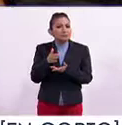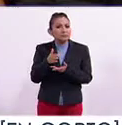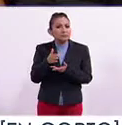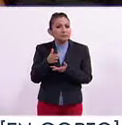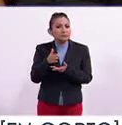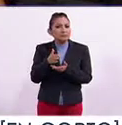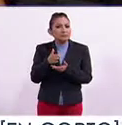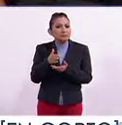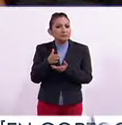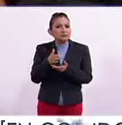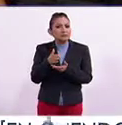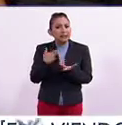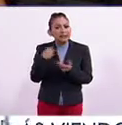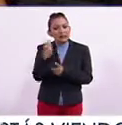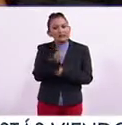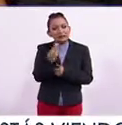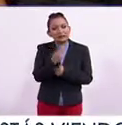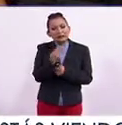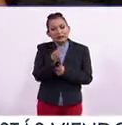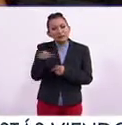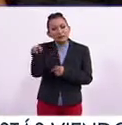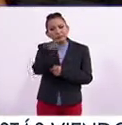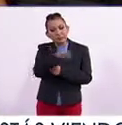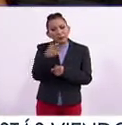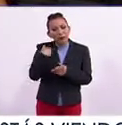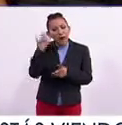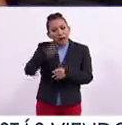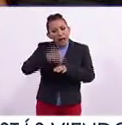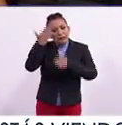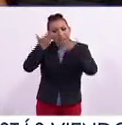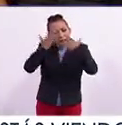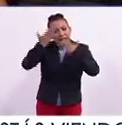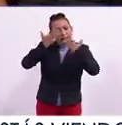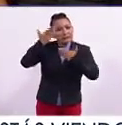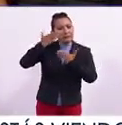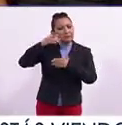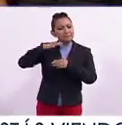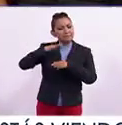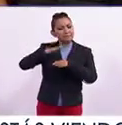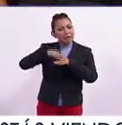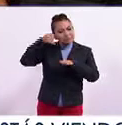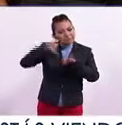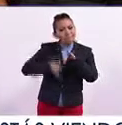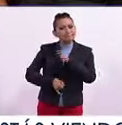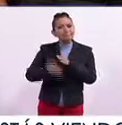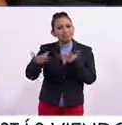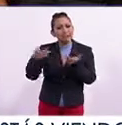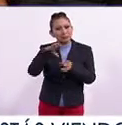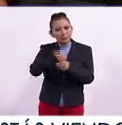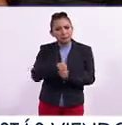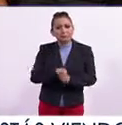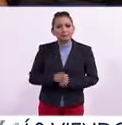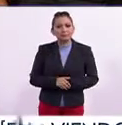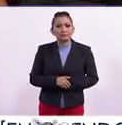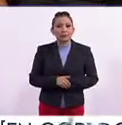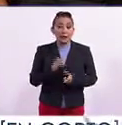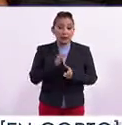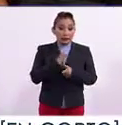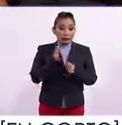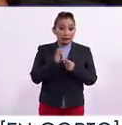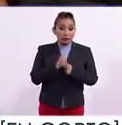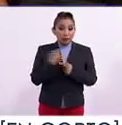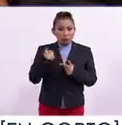que necesitara pues, de preparación y estudio más completa. Y entonces ahí me seguí